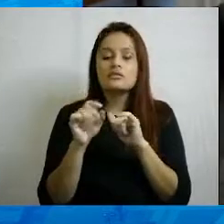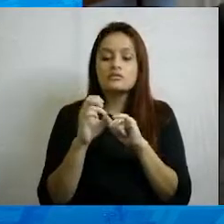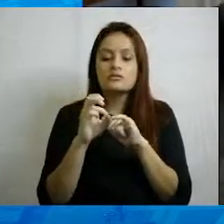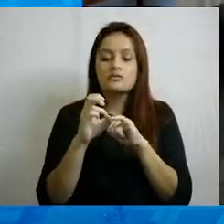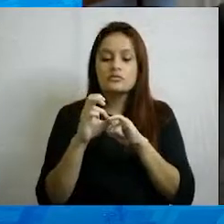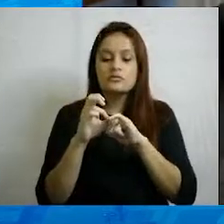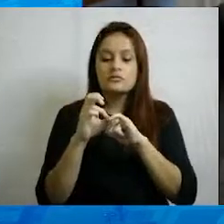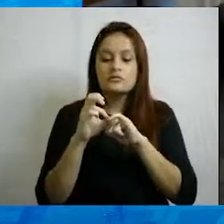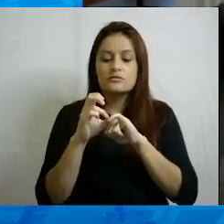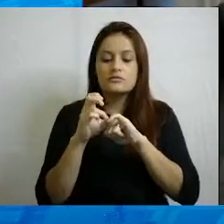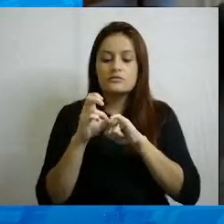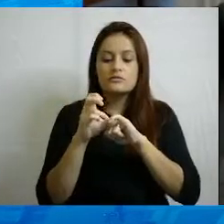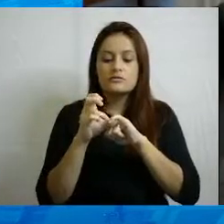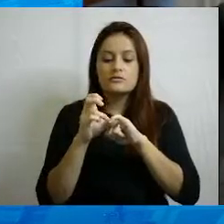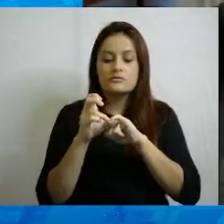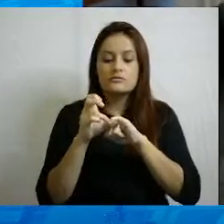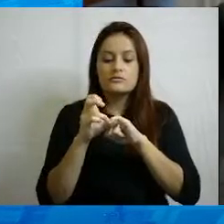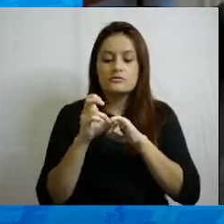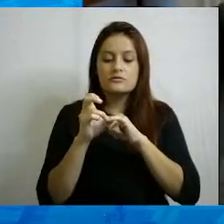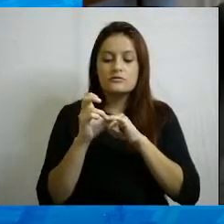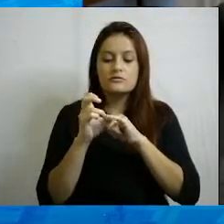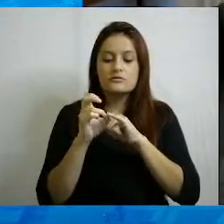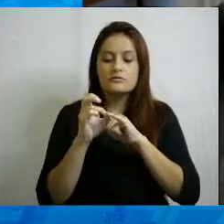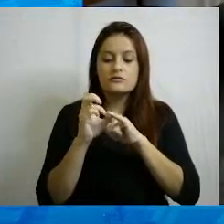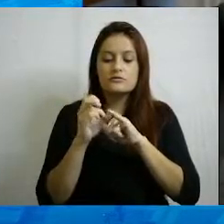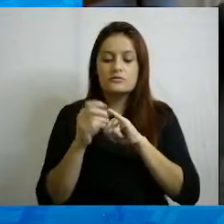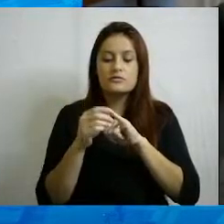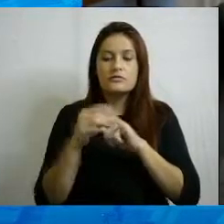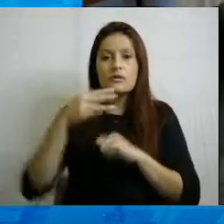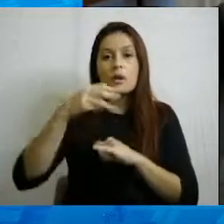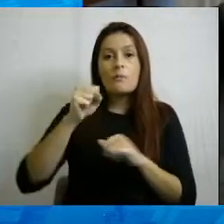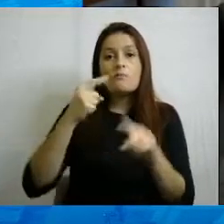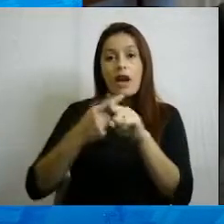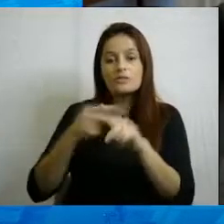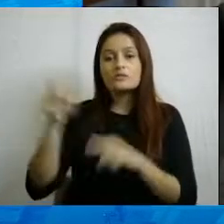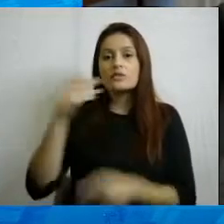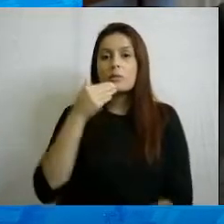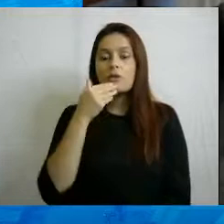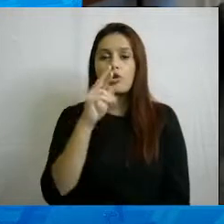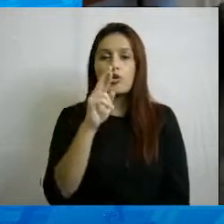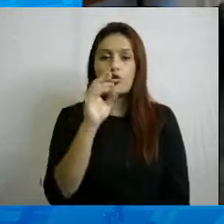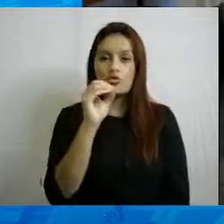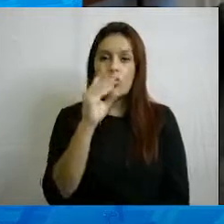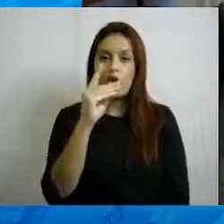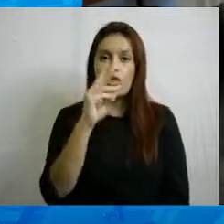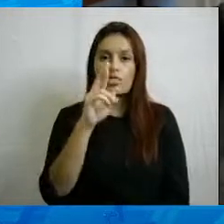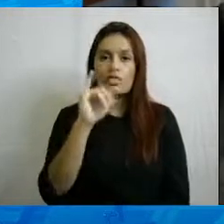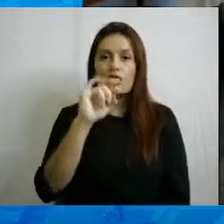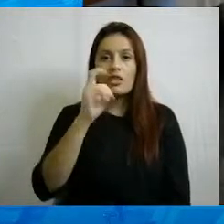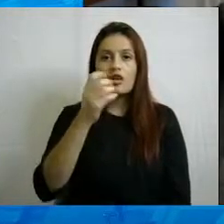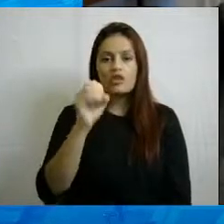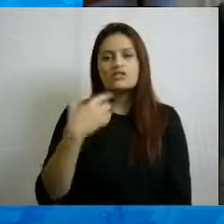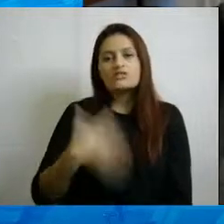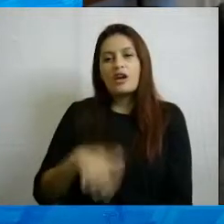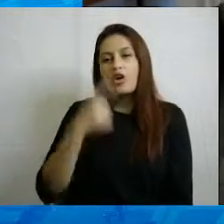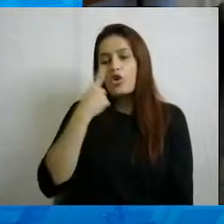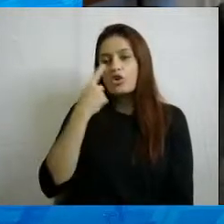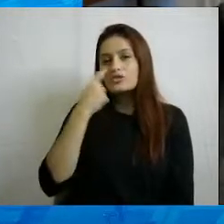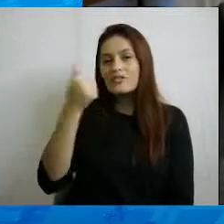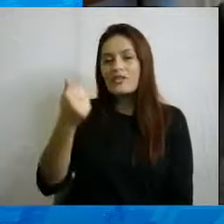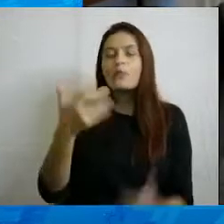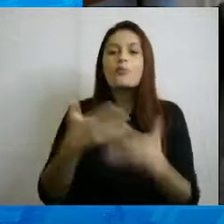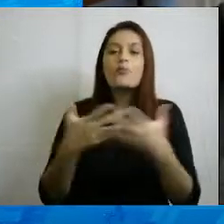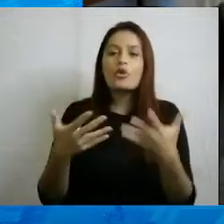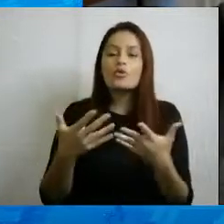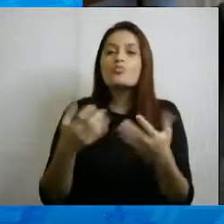los dirigentes, Max, Rodrigo, a quienes ya conocemos bien porque varias veces